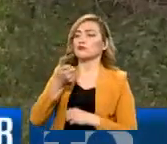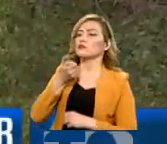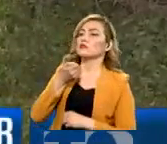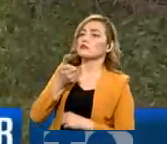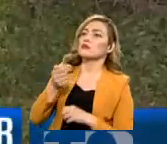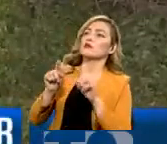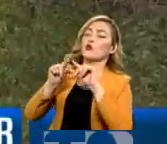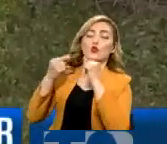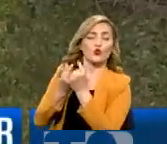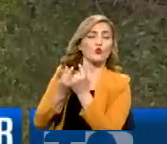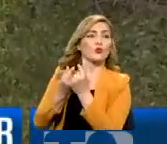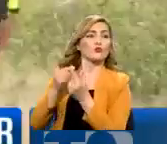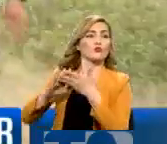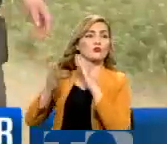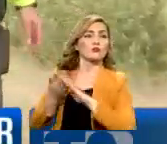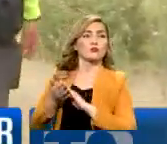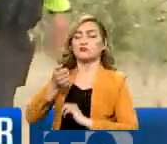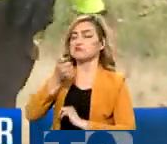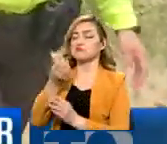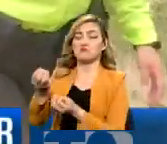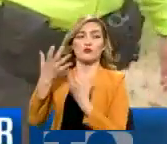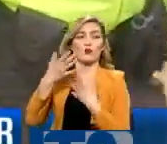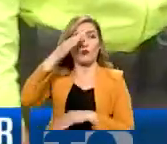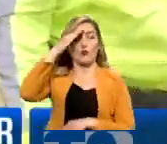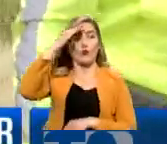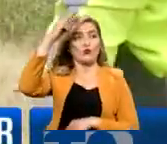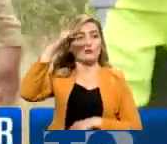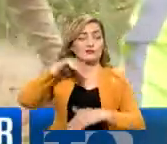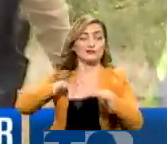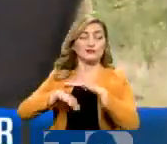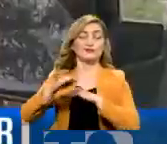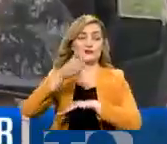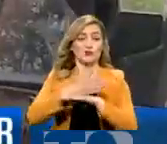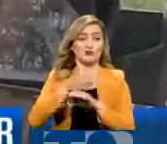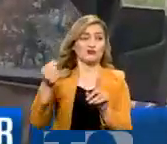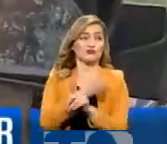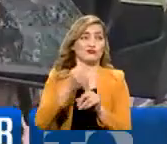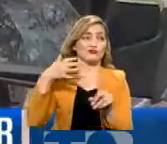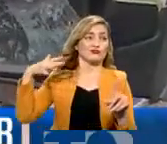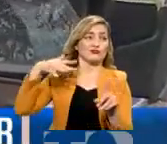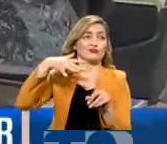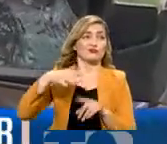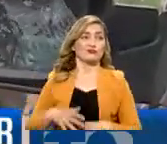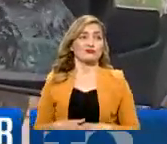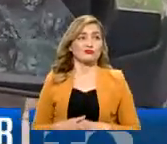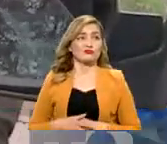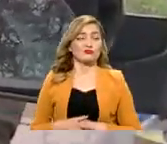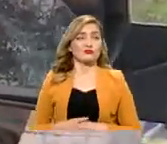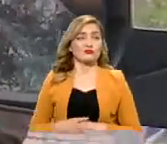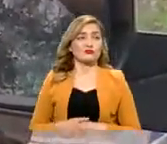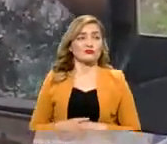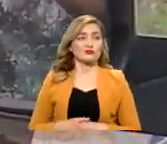versión de la denominada comunidad ancestral, sin embargo, la policía tuvo que intervenir ante la agresividad de estas personas.